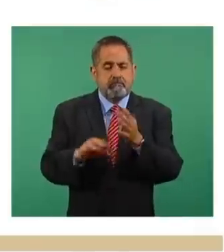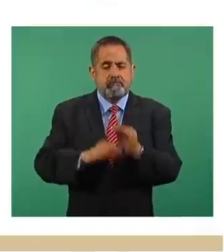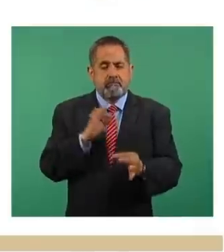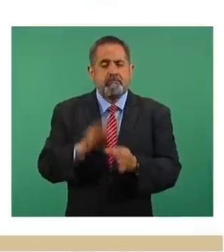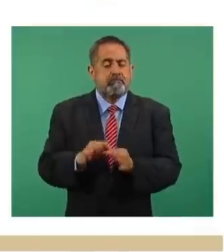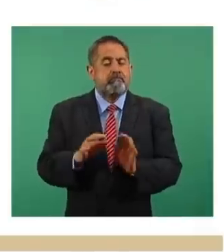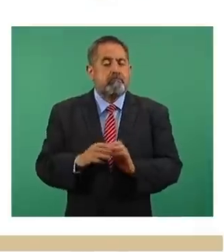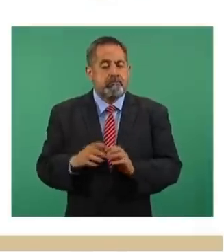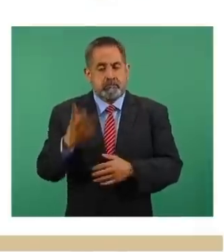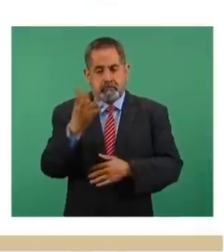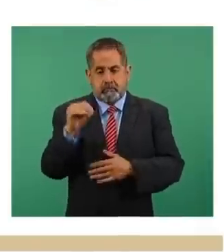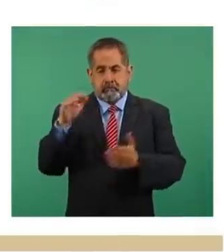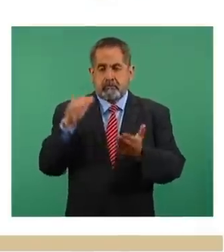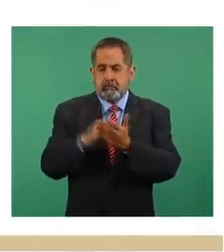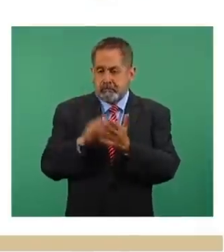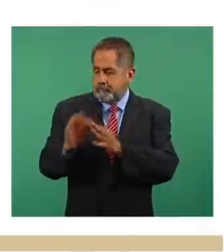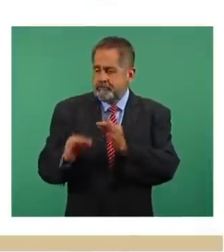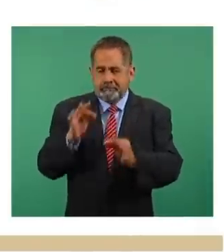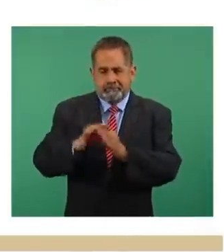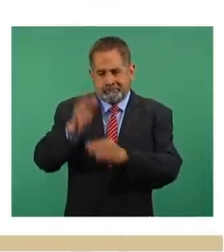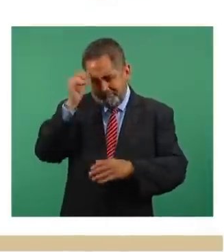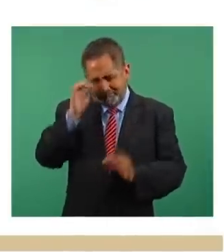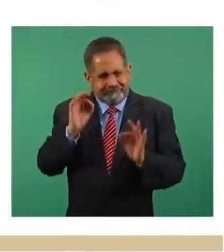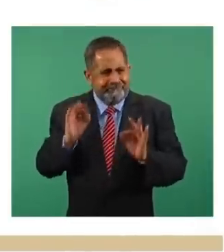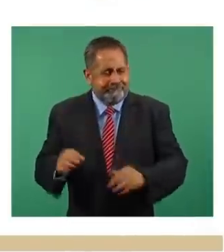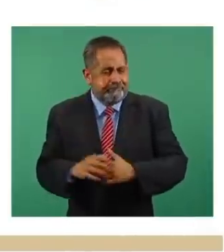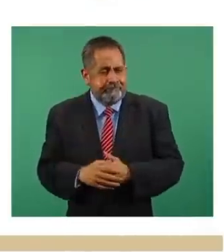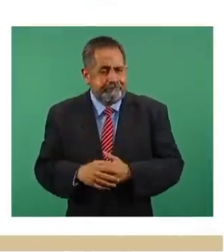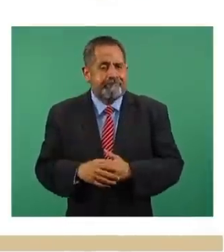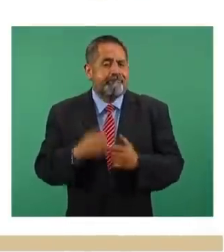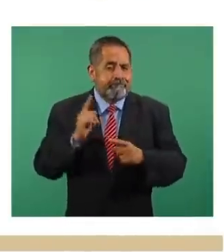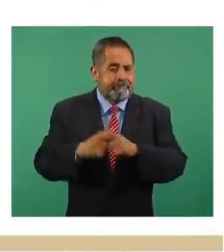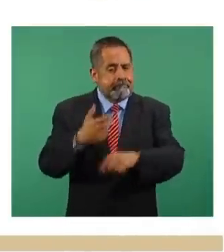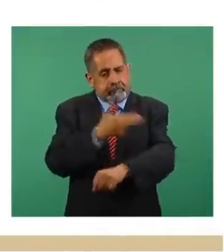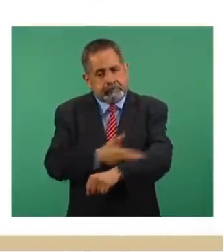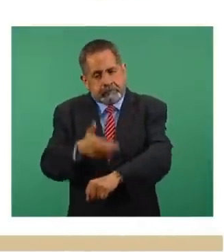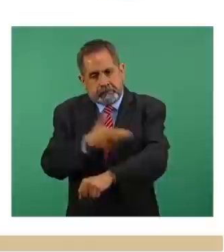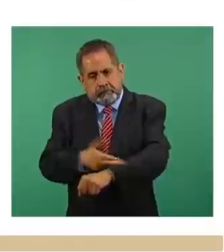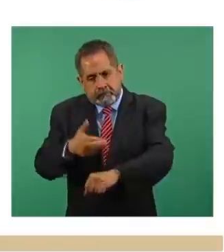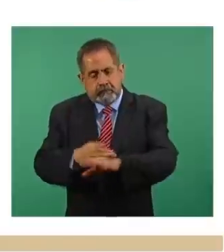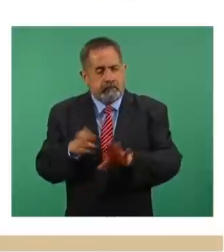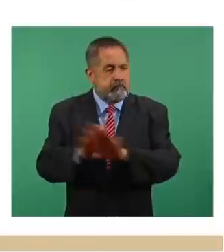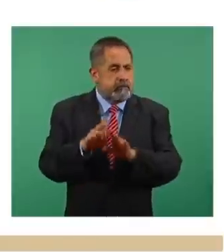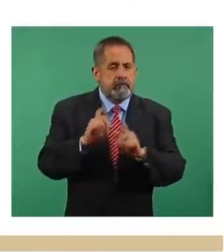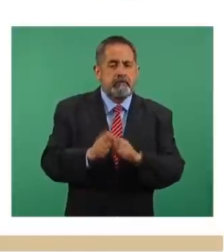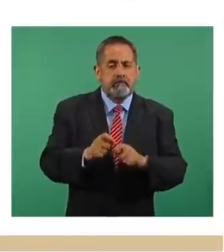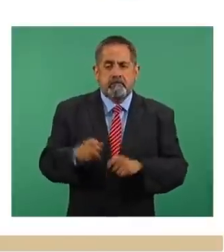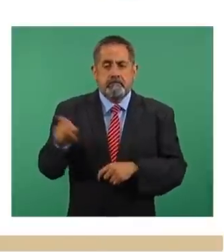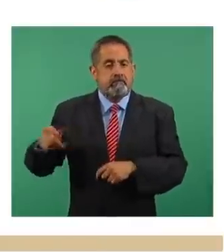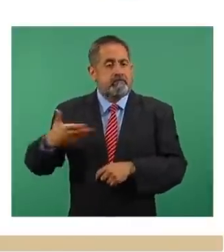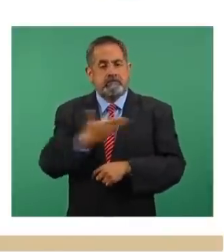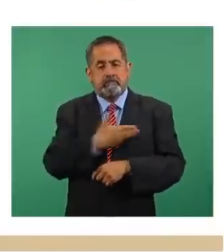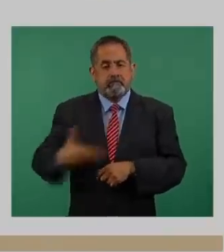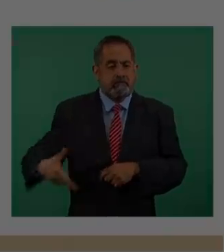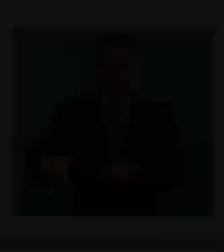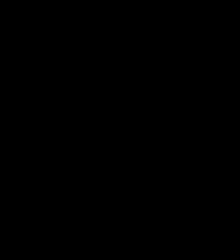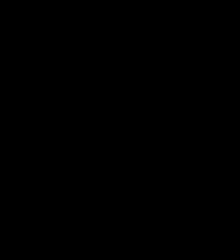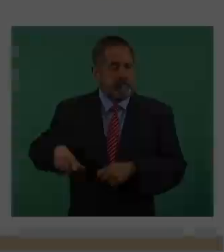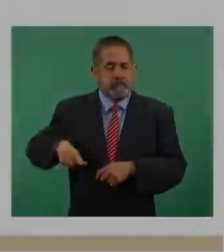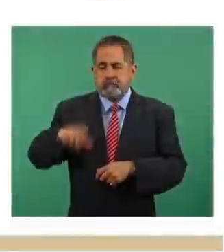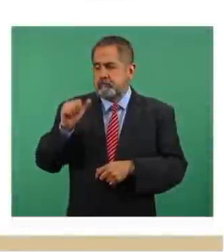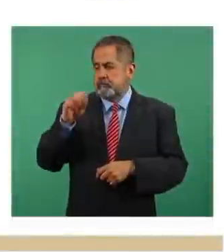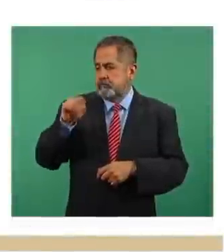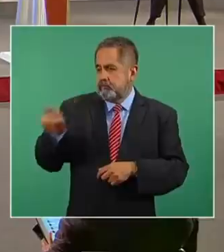fecha novecientas mil. Entonces, todo esto se deriva de diversas iniciativas donde ha participado de manera directa el presidente López Obrador.